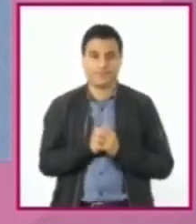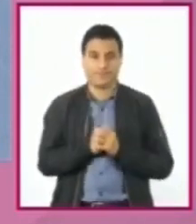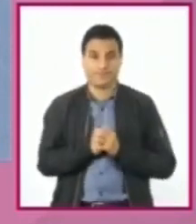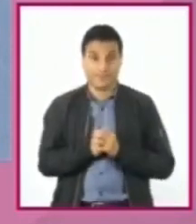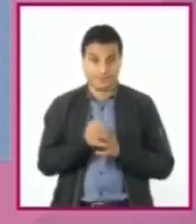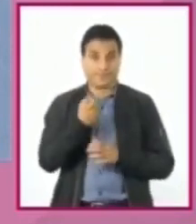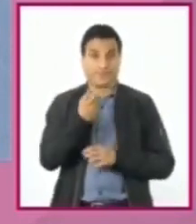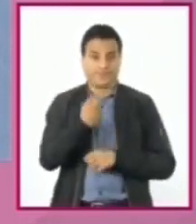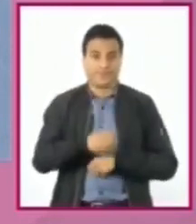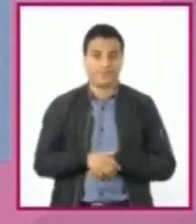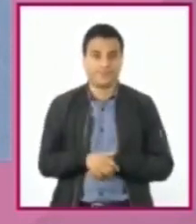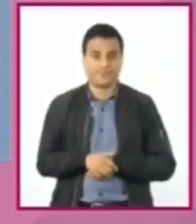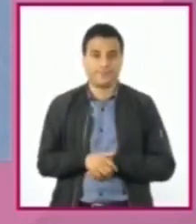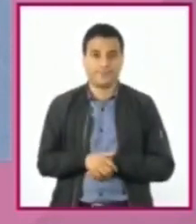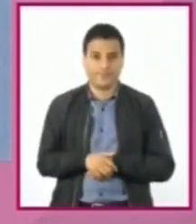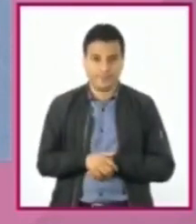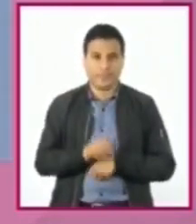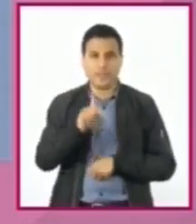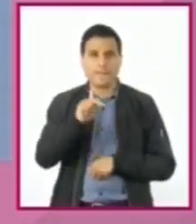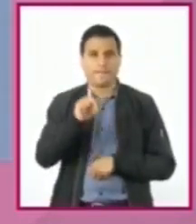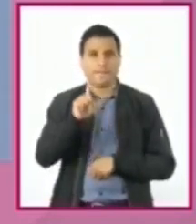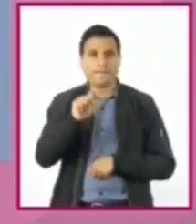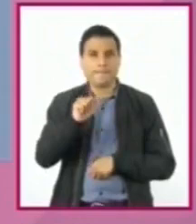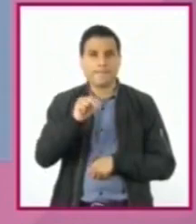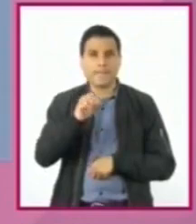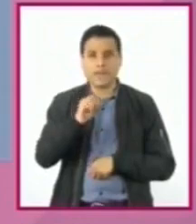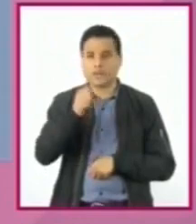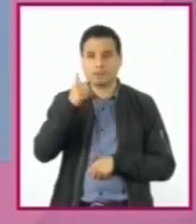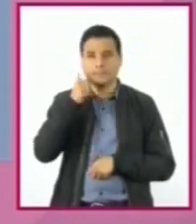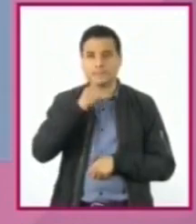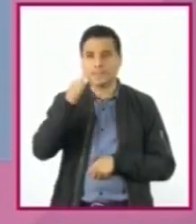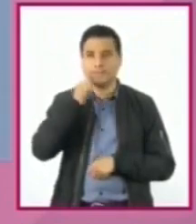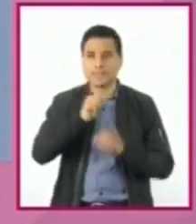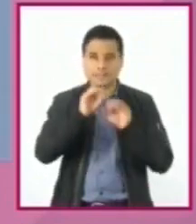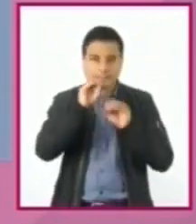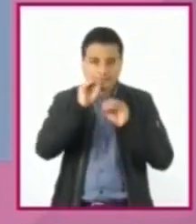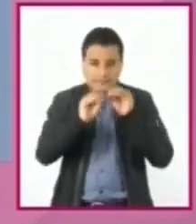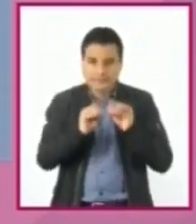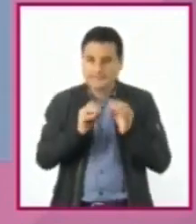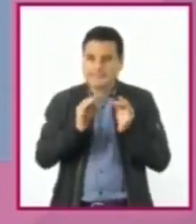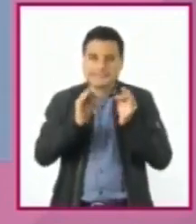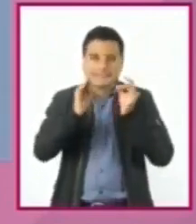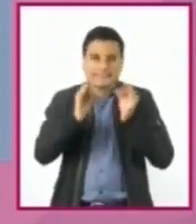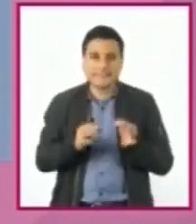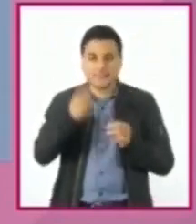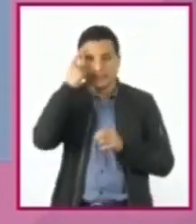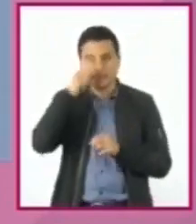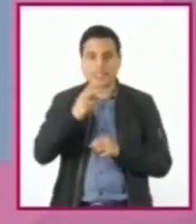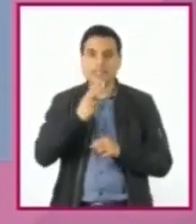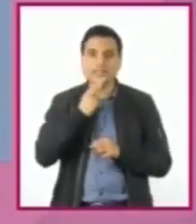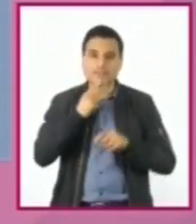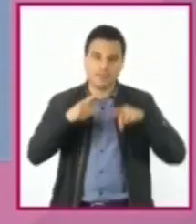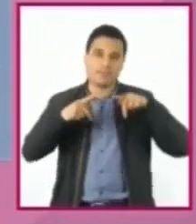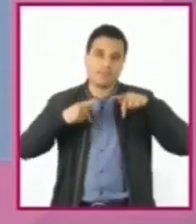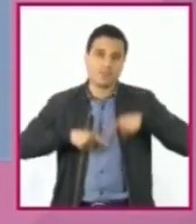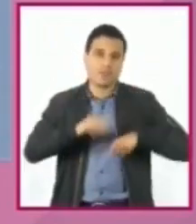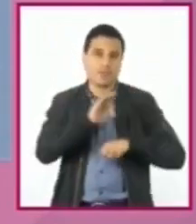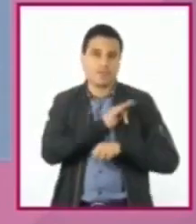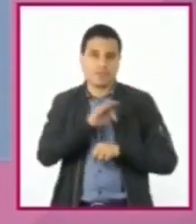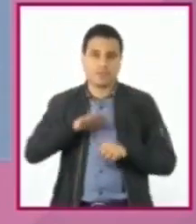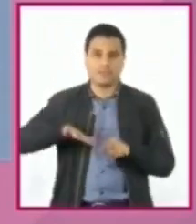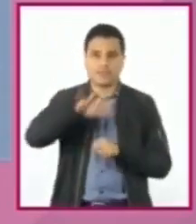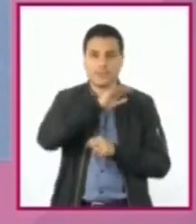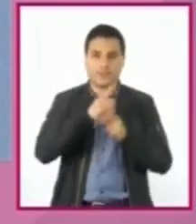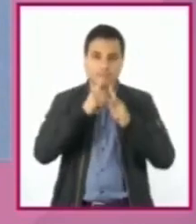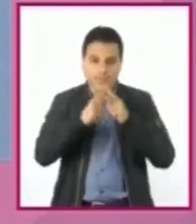escala. Los planos en general son muy precisos, por lo que pueden ser utilizados para calcular áreas, planear